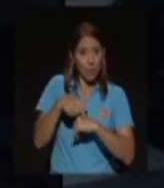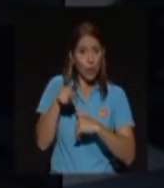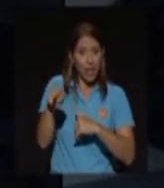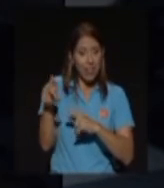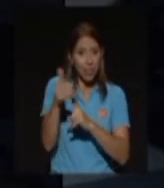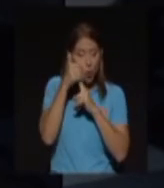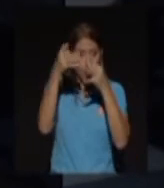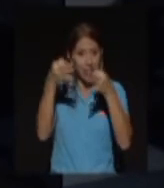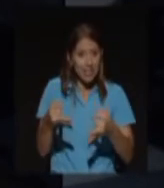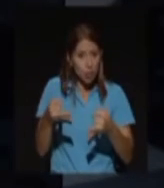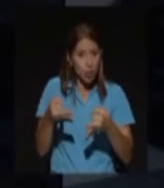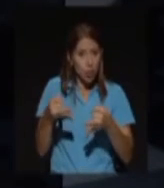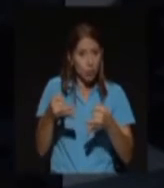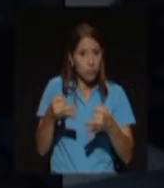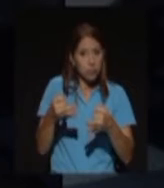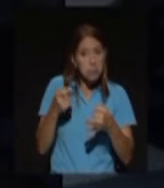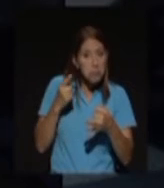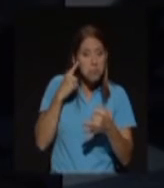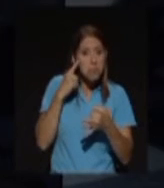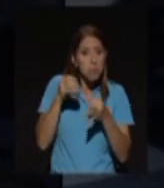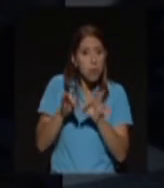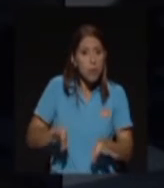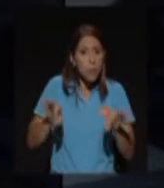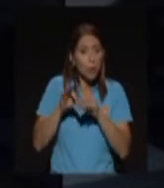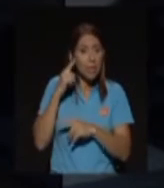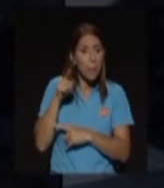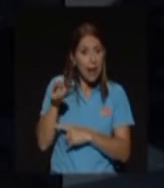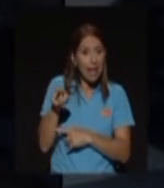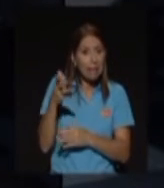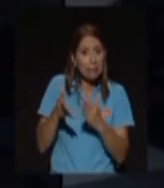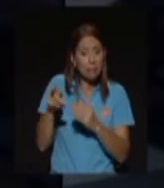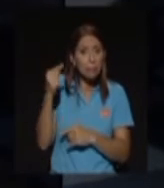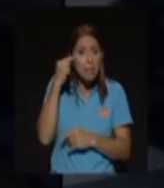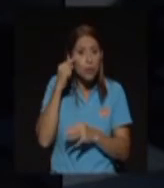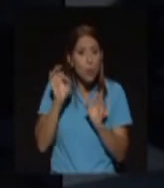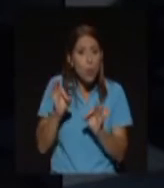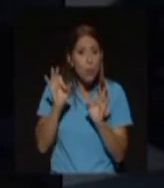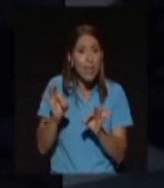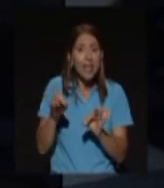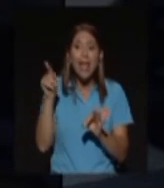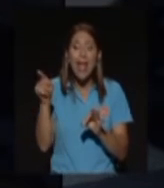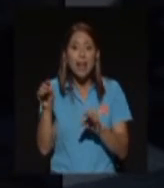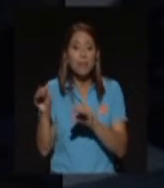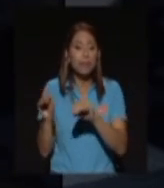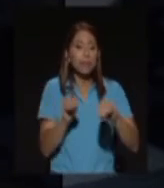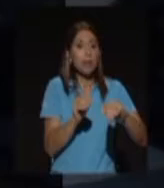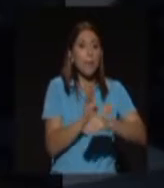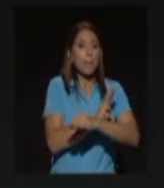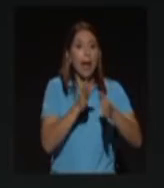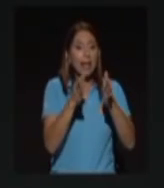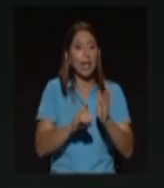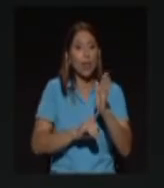estoy seguro que era muy importante para él, y la debe haber pensado muy bien, de, llamémosle, hacerse banquero de desarrollo y de alguna